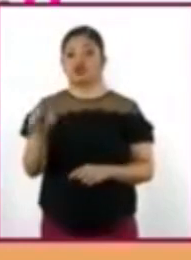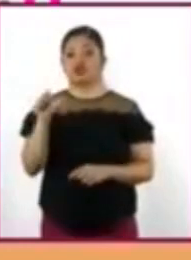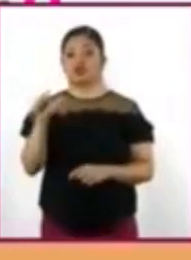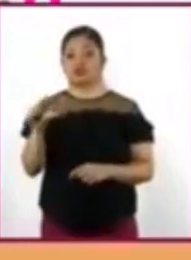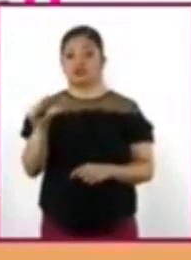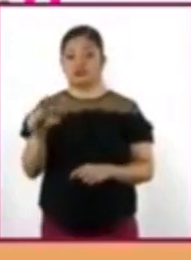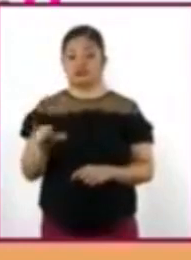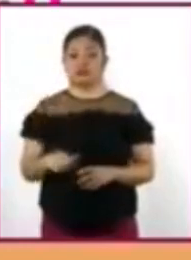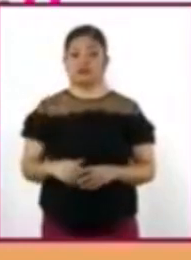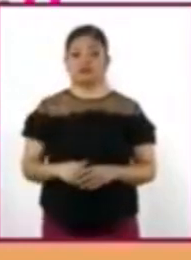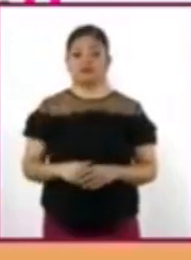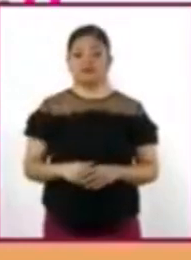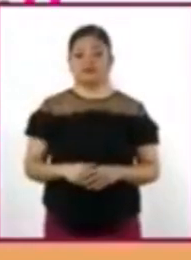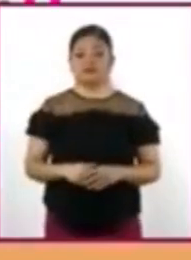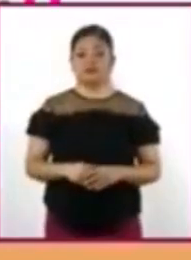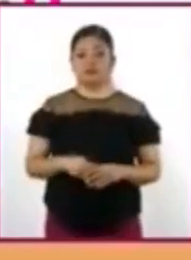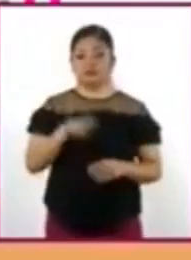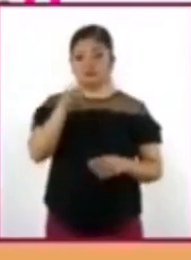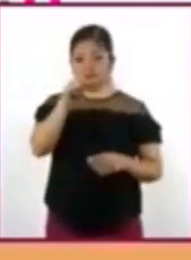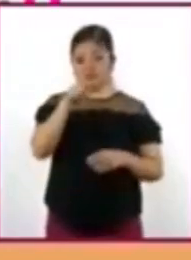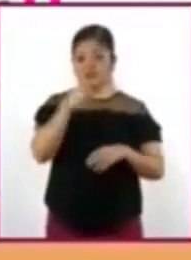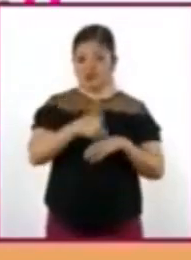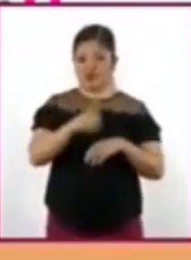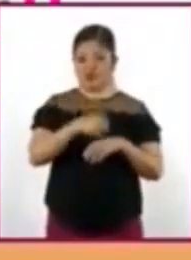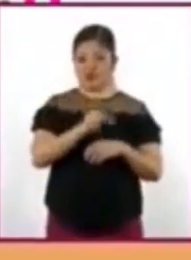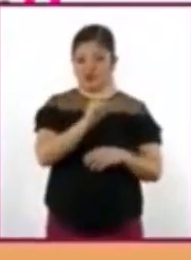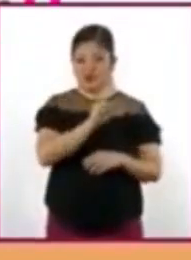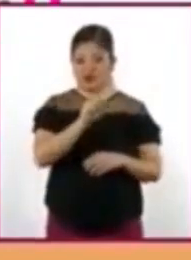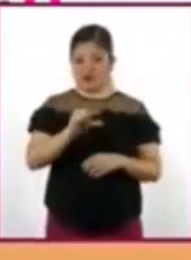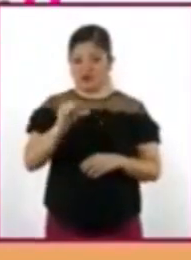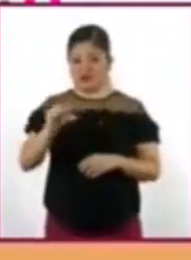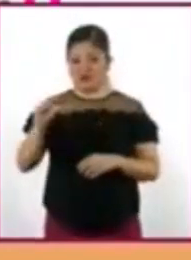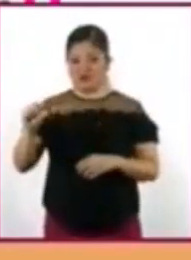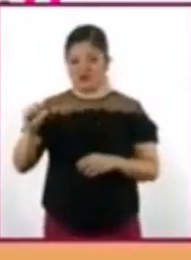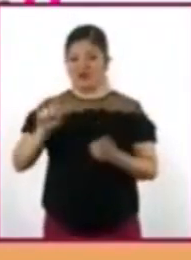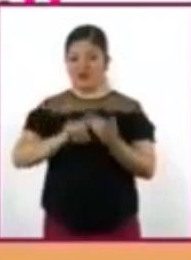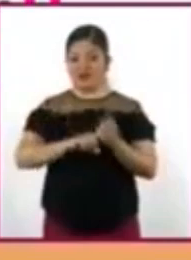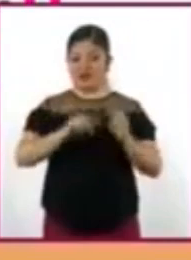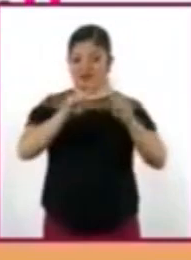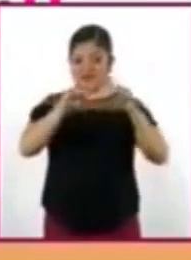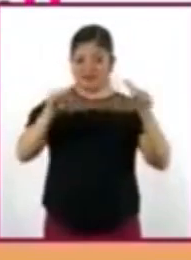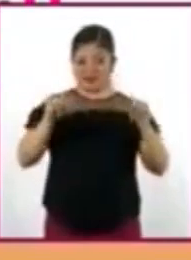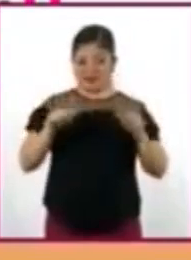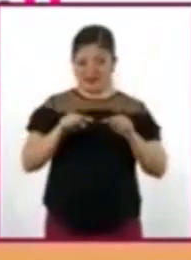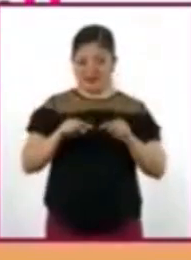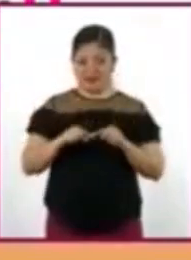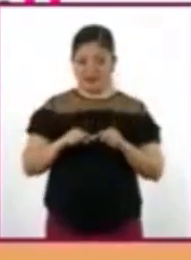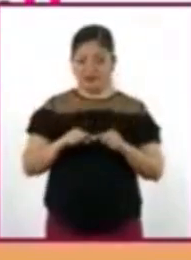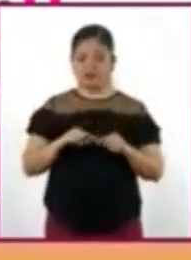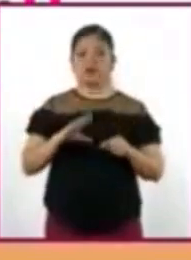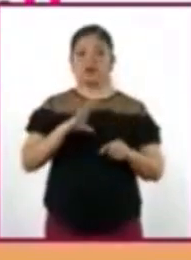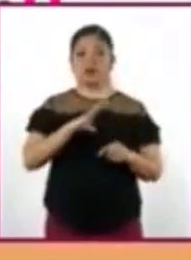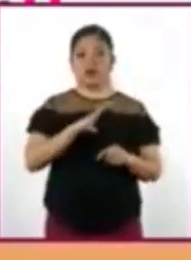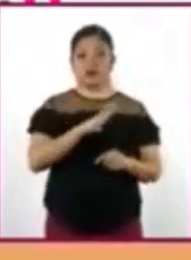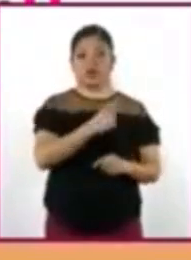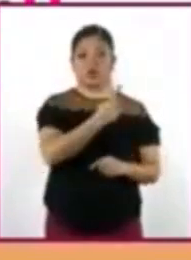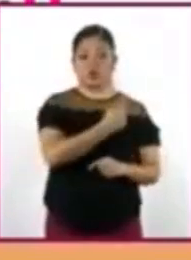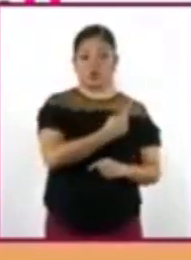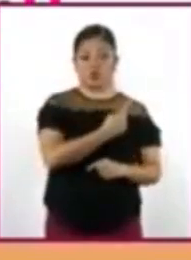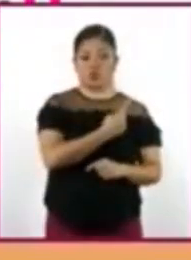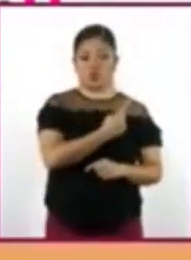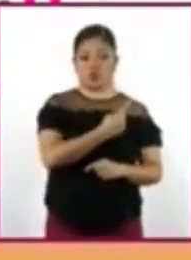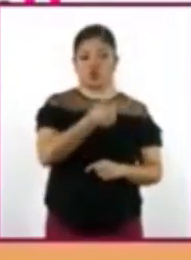216 hexágonos. Al escribir con números la cantidad de hexágonos en cada término, tenemos la sucesión